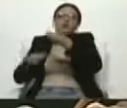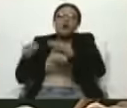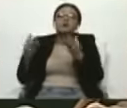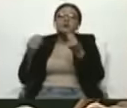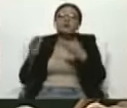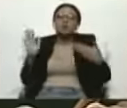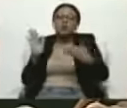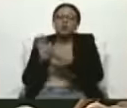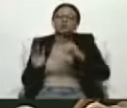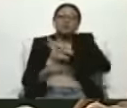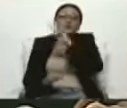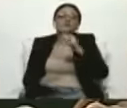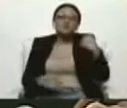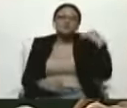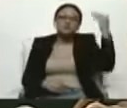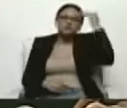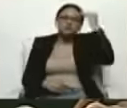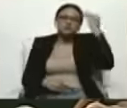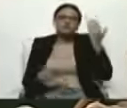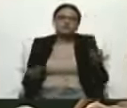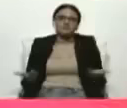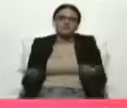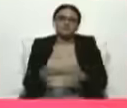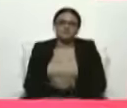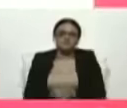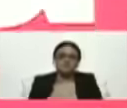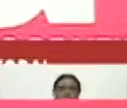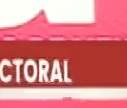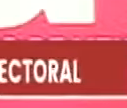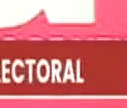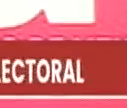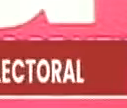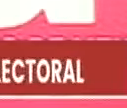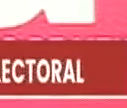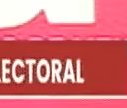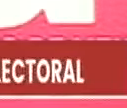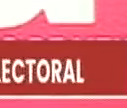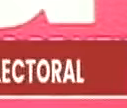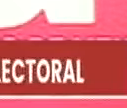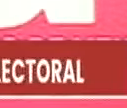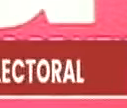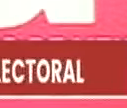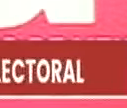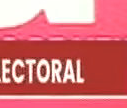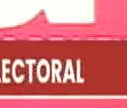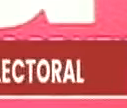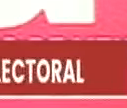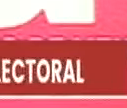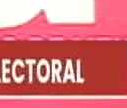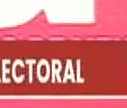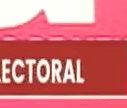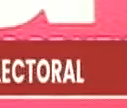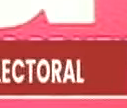Y los que vienen de afuera le hicieron mucho daño a este país. Promovieron hasta una invasión.